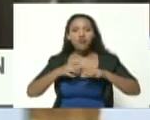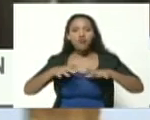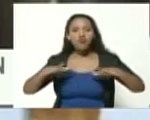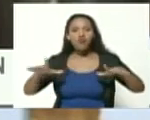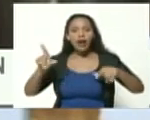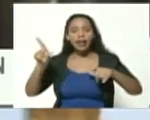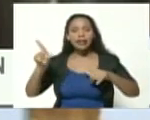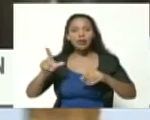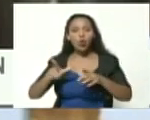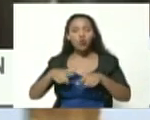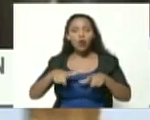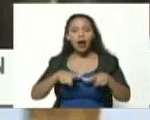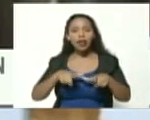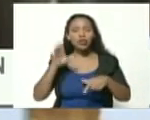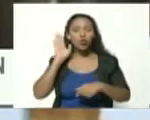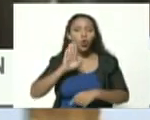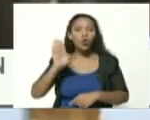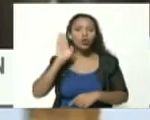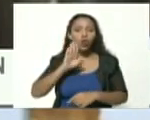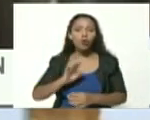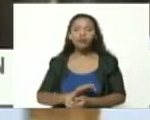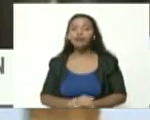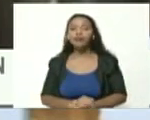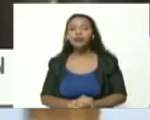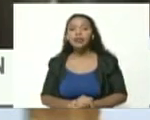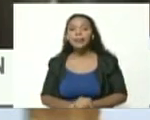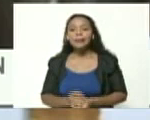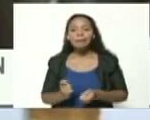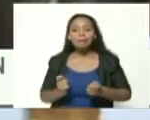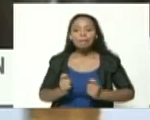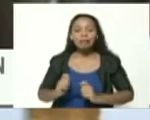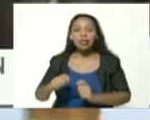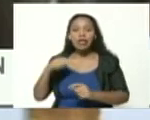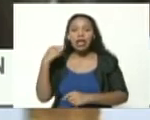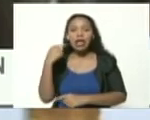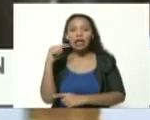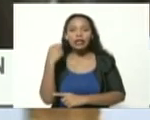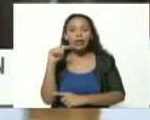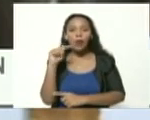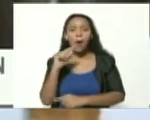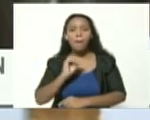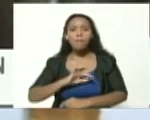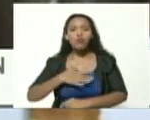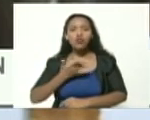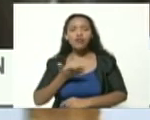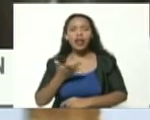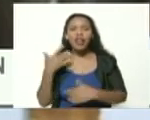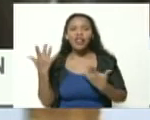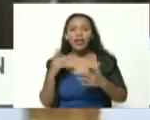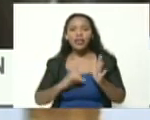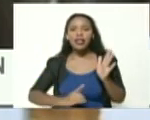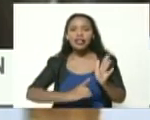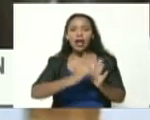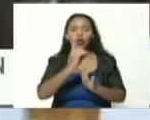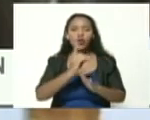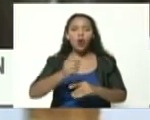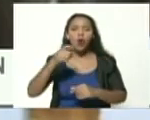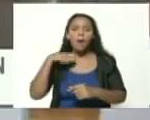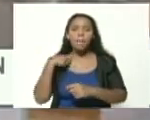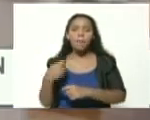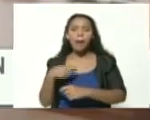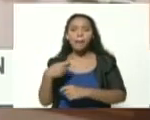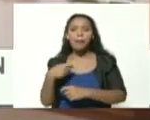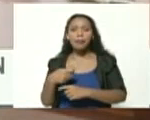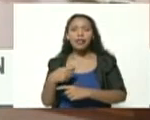estas entidades criminales inciden negativamente en las posibilidades de desarrollo sustentable